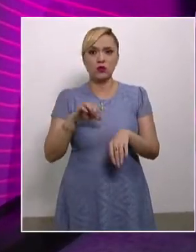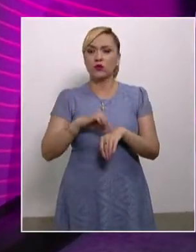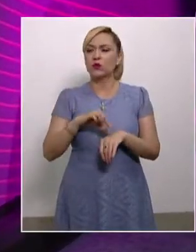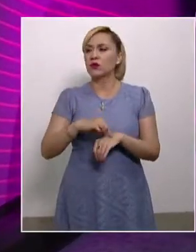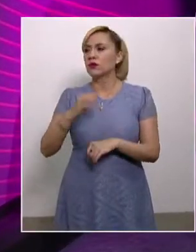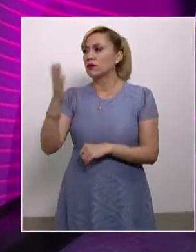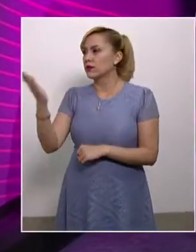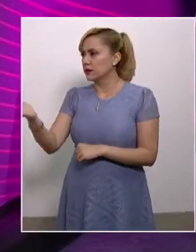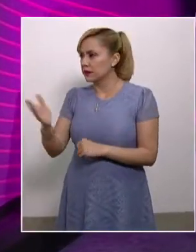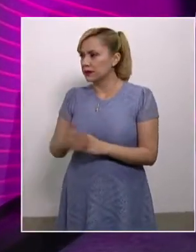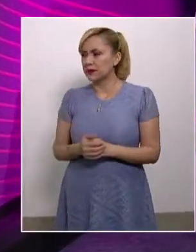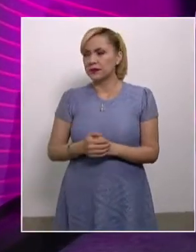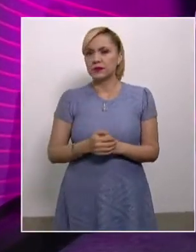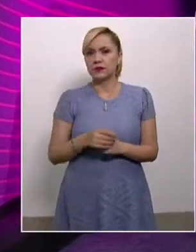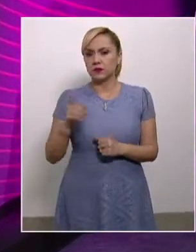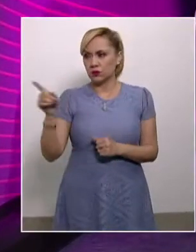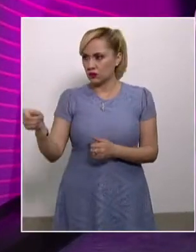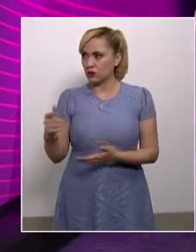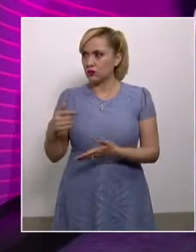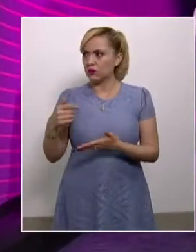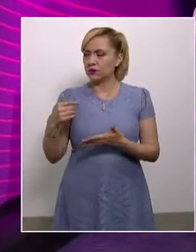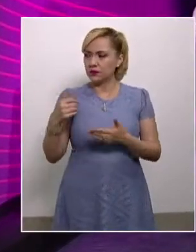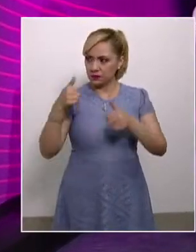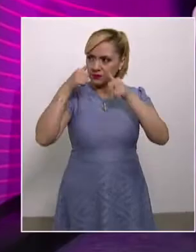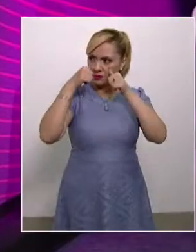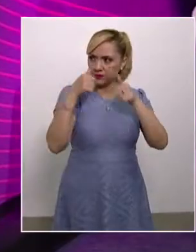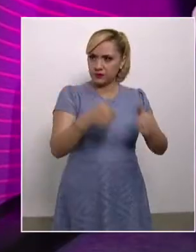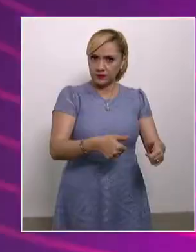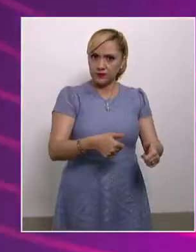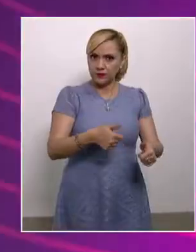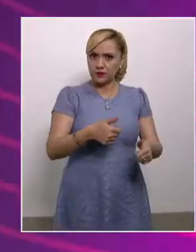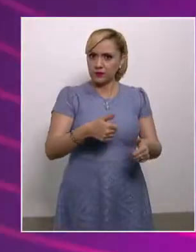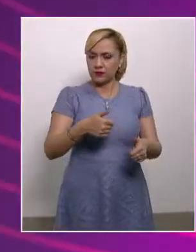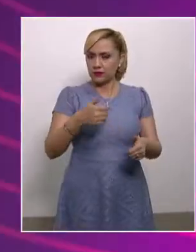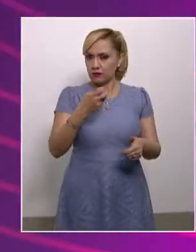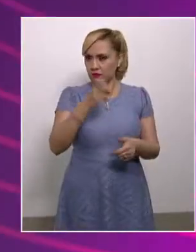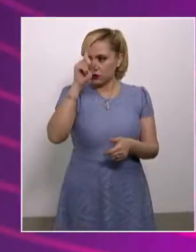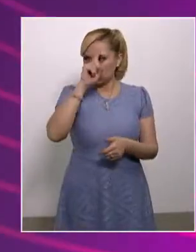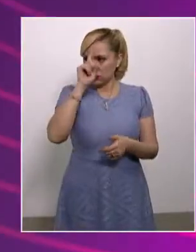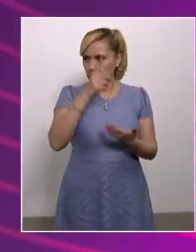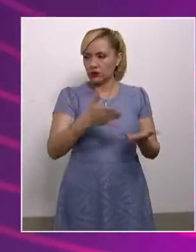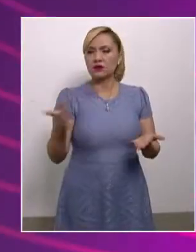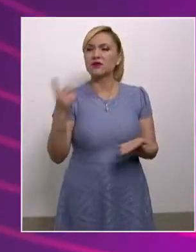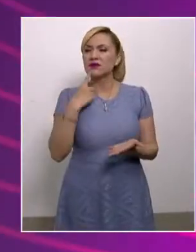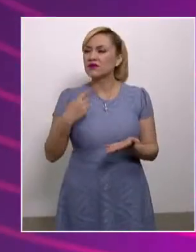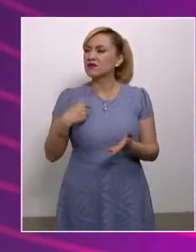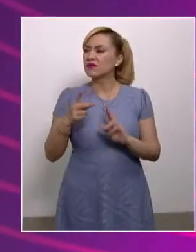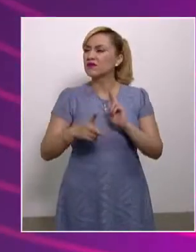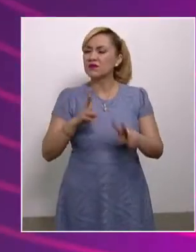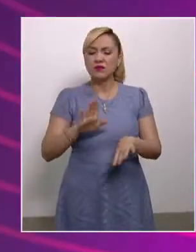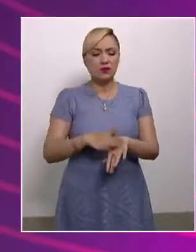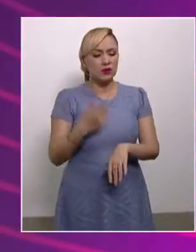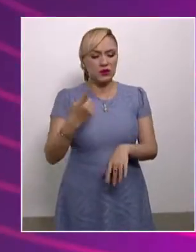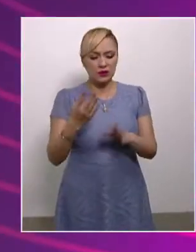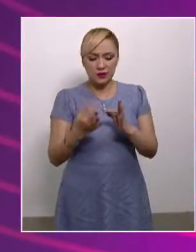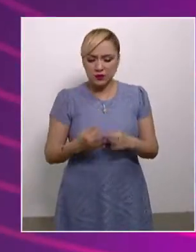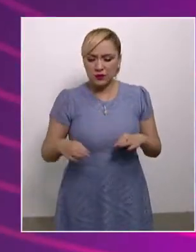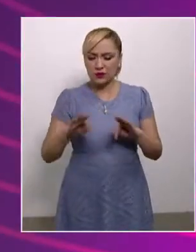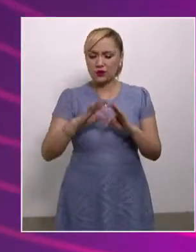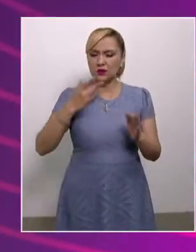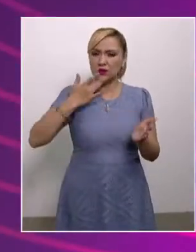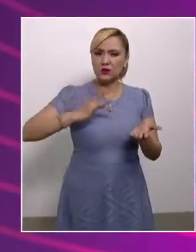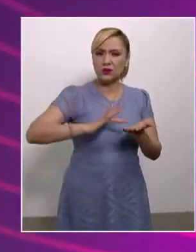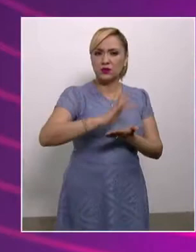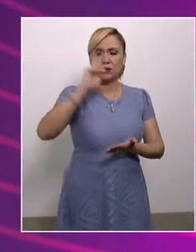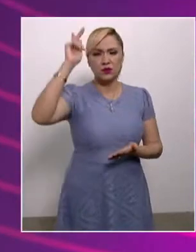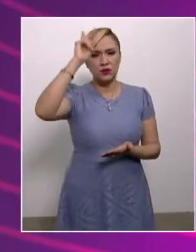porque ustedes brindan justo esta asistencia humanitaria, pero quisiera que me platicaras por qué es tan relevante el apoyo psicosocial